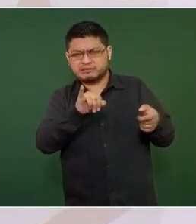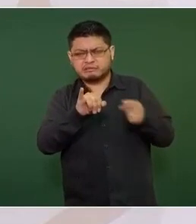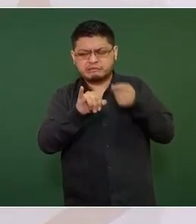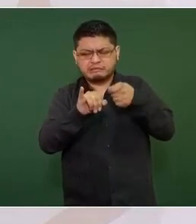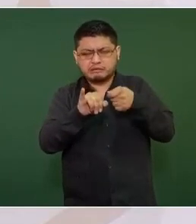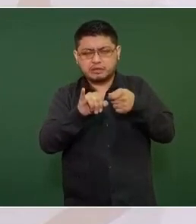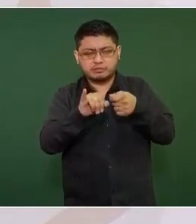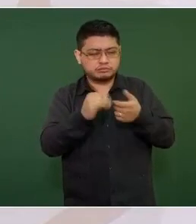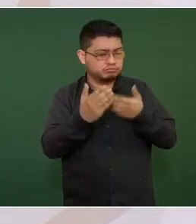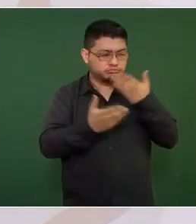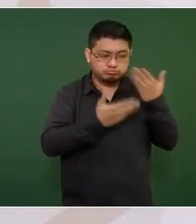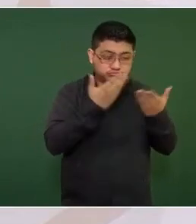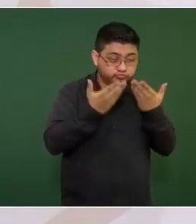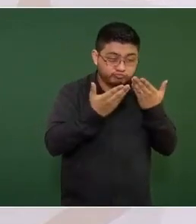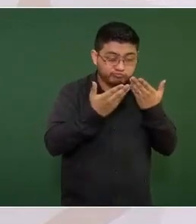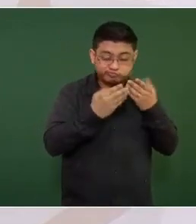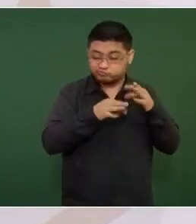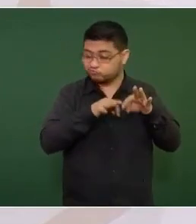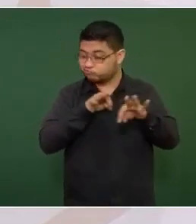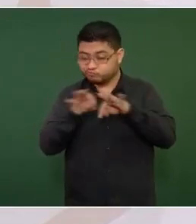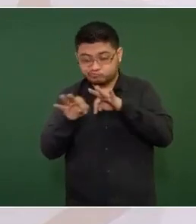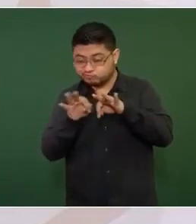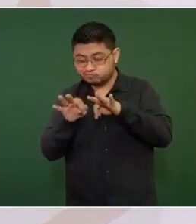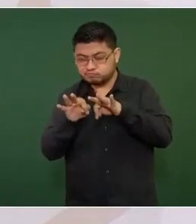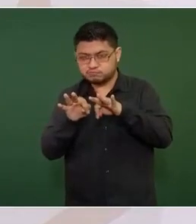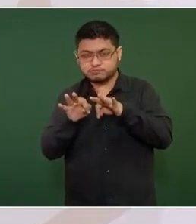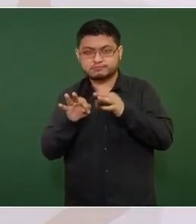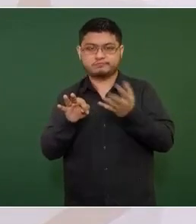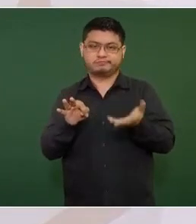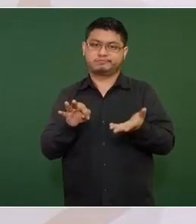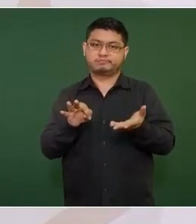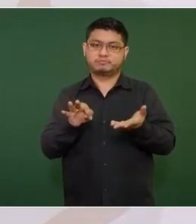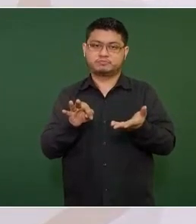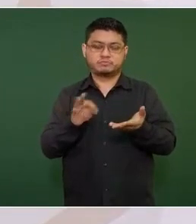pero no hacer nada por los jóvenes.